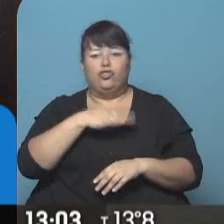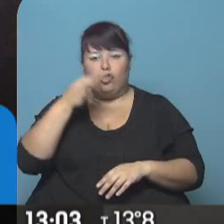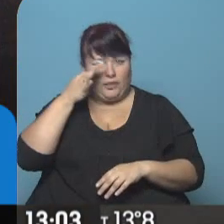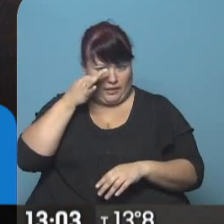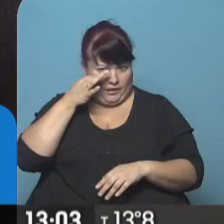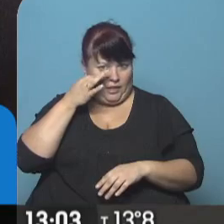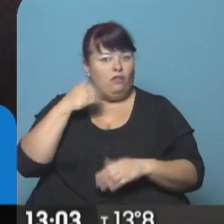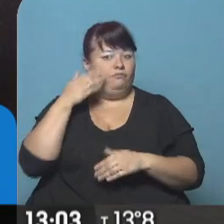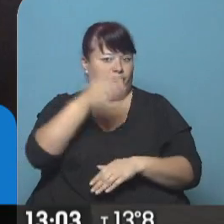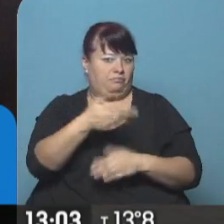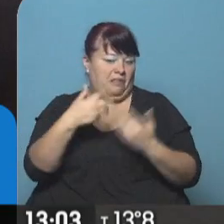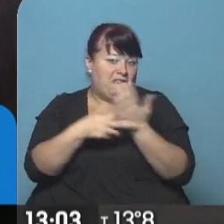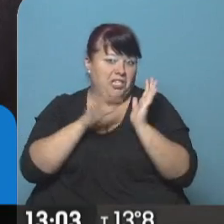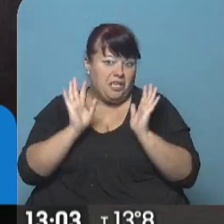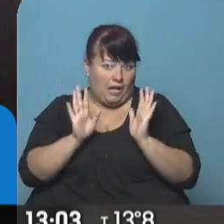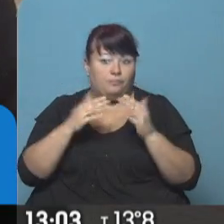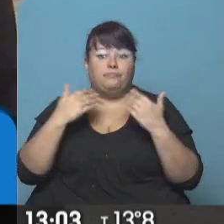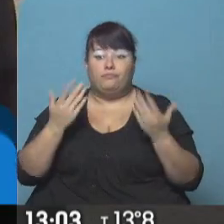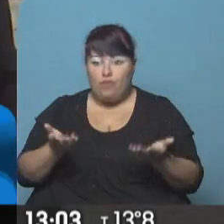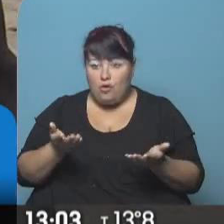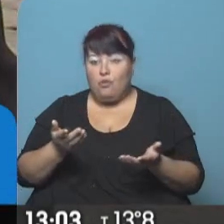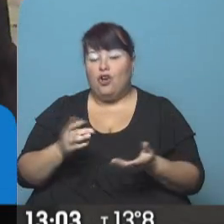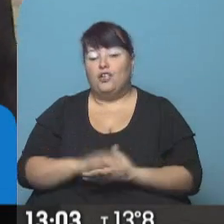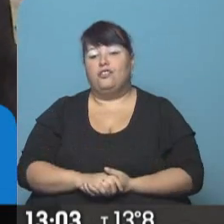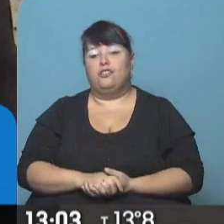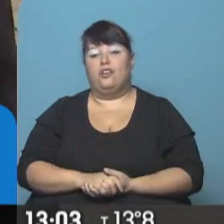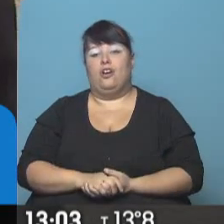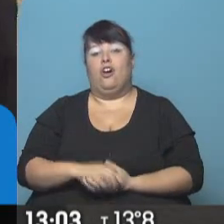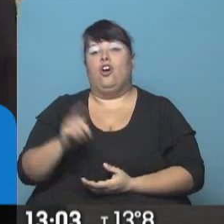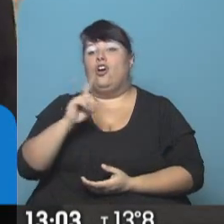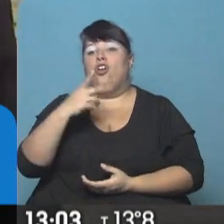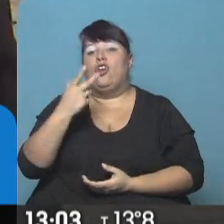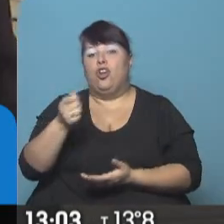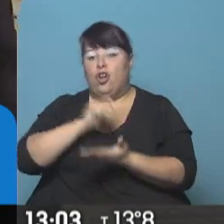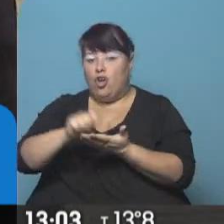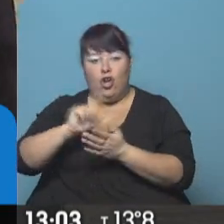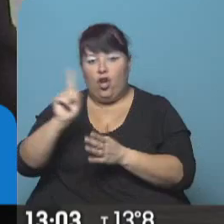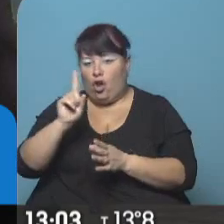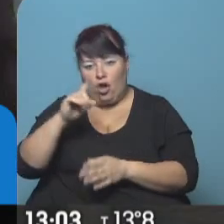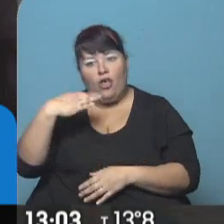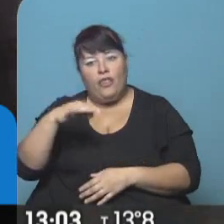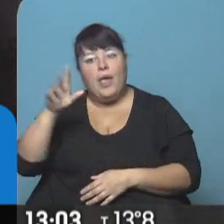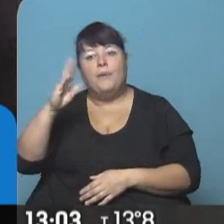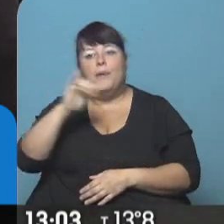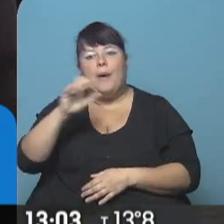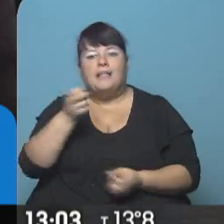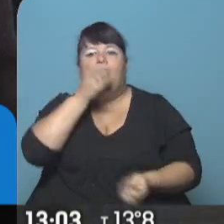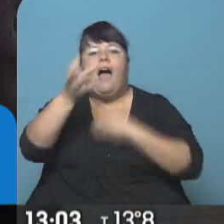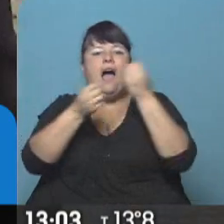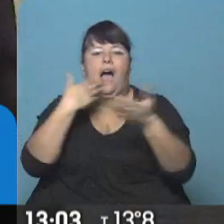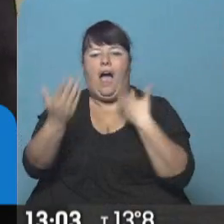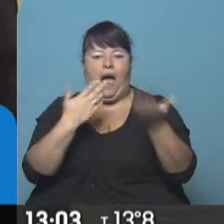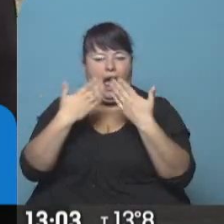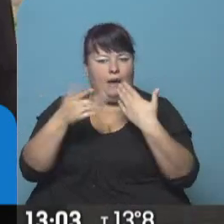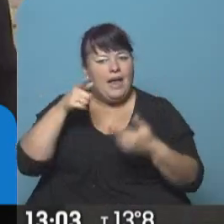van a ser ofrecidos a la fiscalía por eso el hecho de que no ofrecerlos por escrito sino que bazán preste declaración